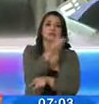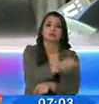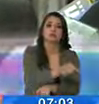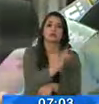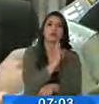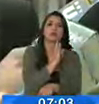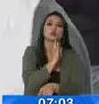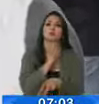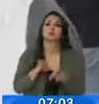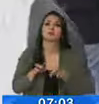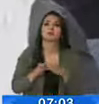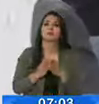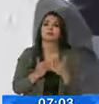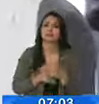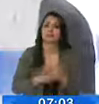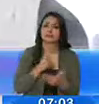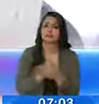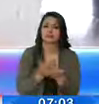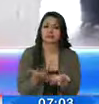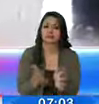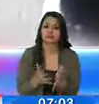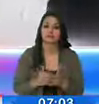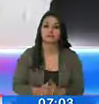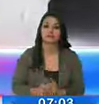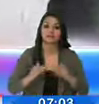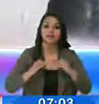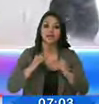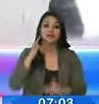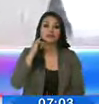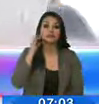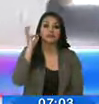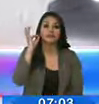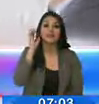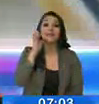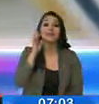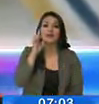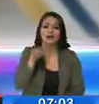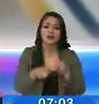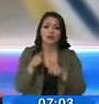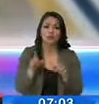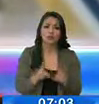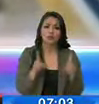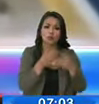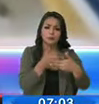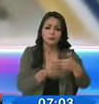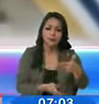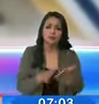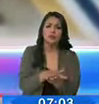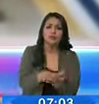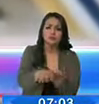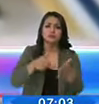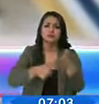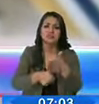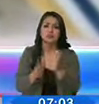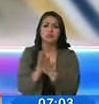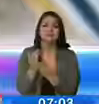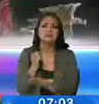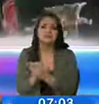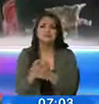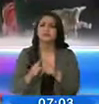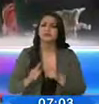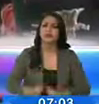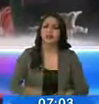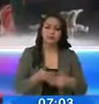hasta Estados Unidos. En la casa de la supuesta líder de la red, algunos documentos, copias de cédulas, pasaportes y otros papeles